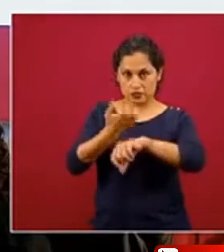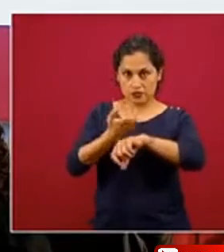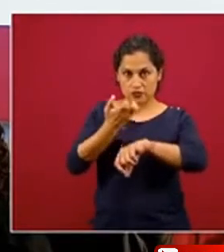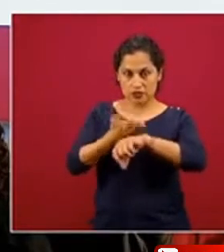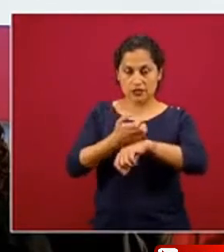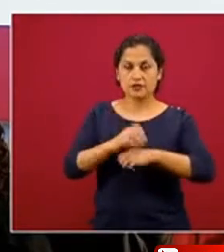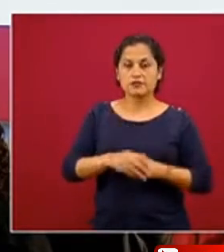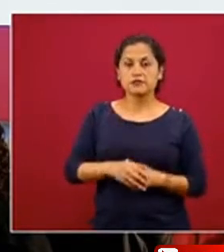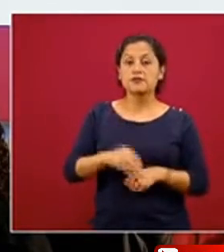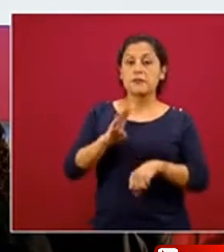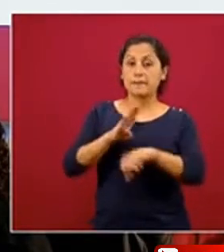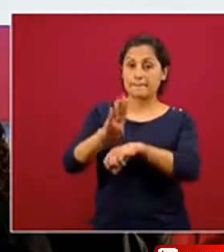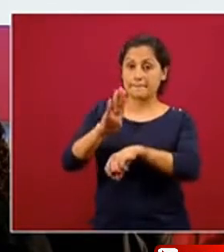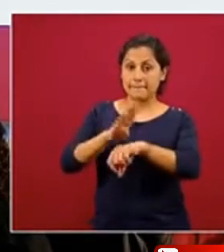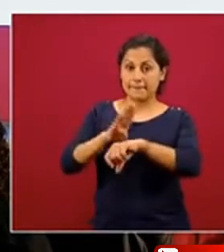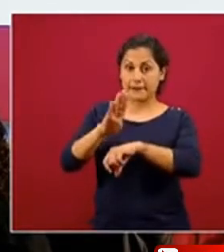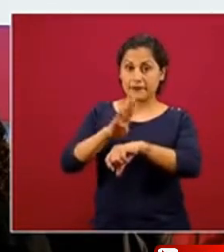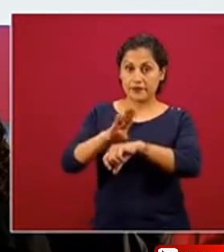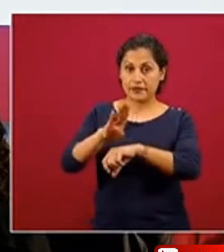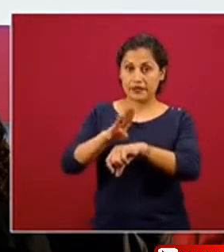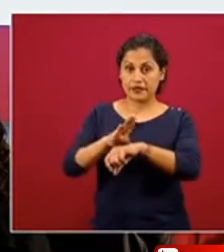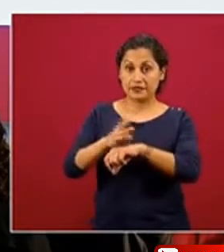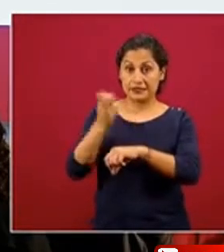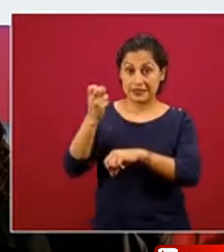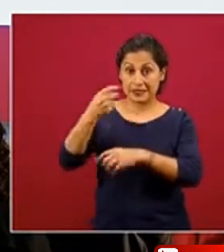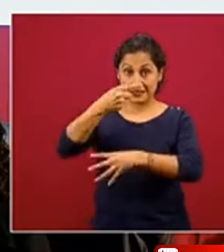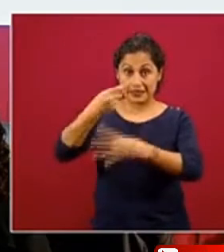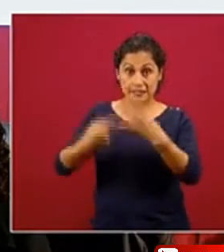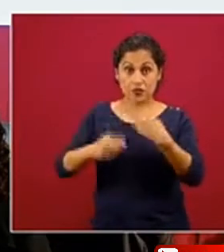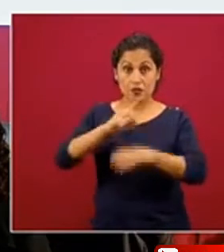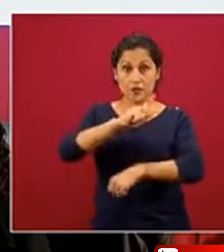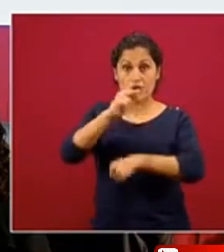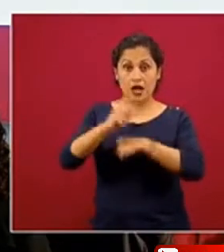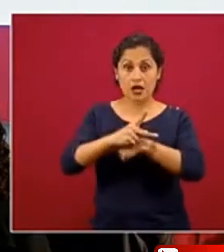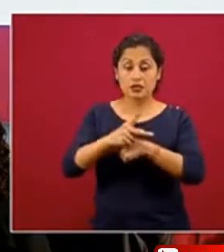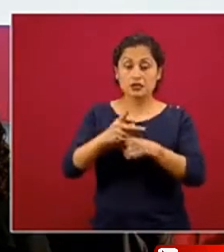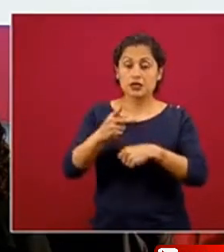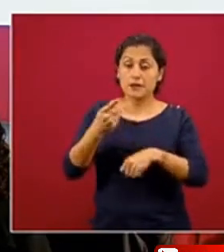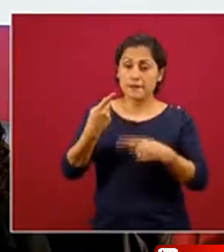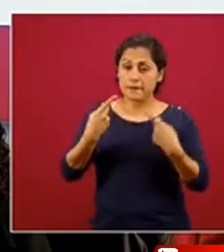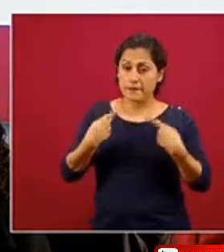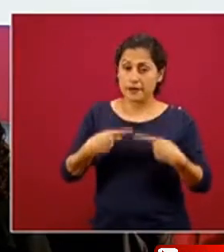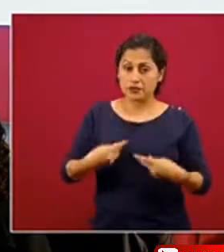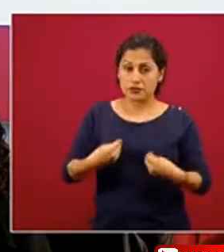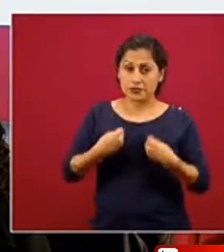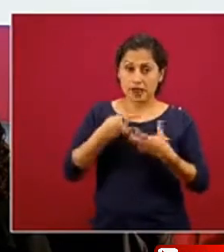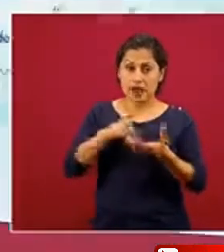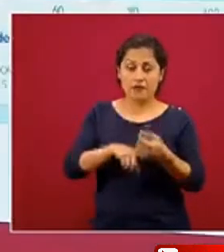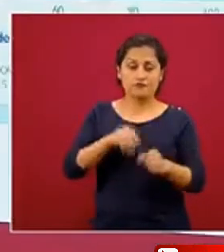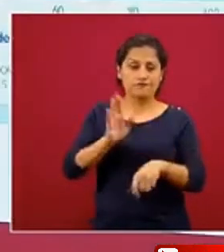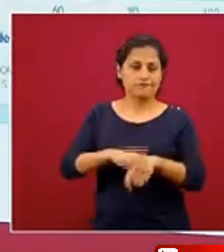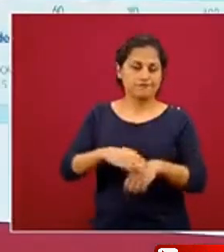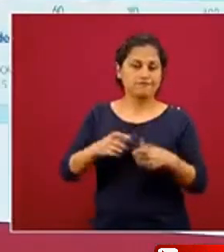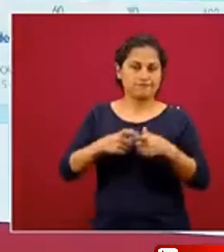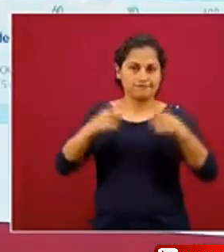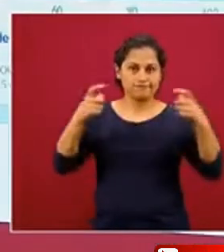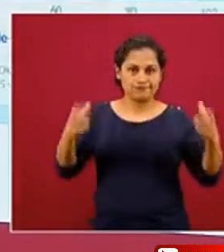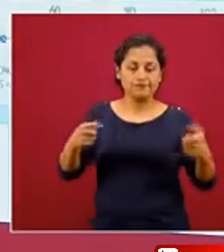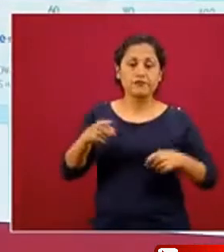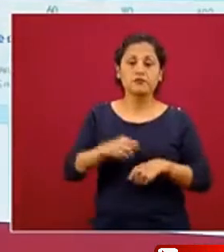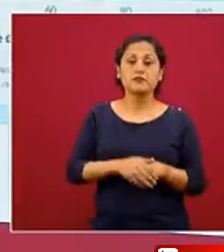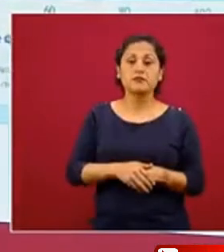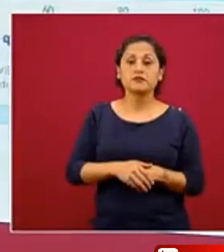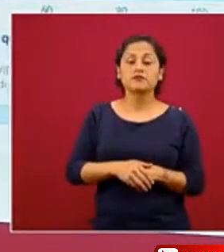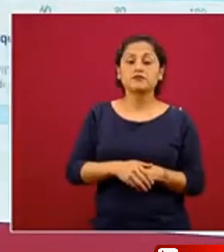Unidos, y Brasil, que son los países más poblados del continente. México es el tercero después